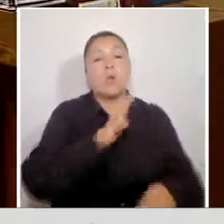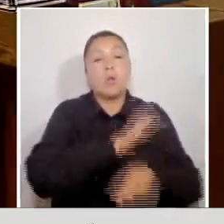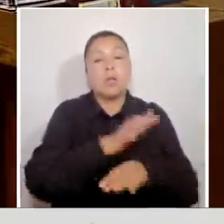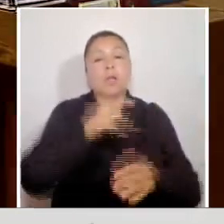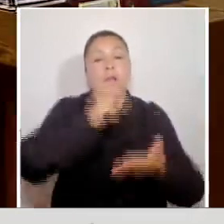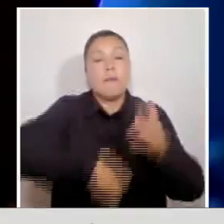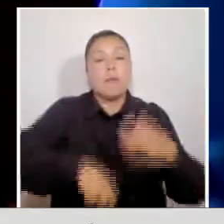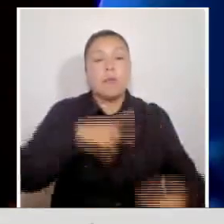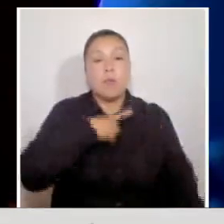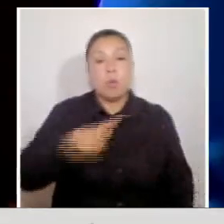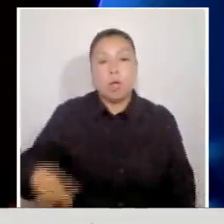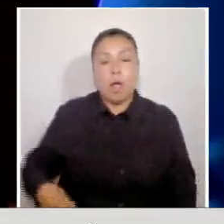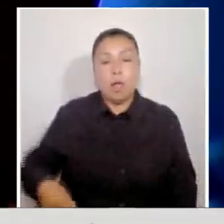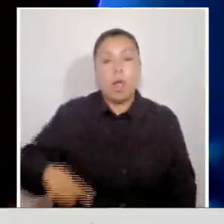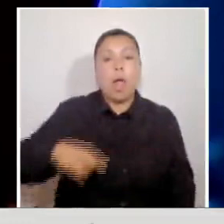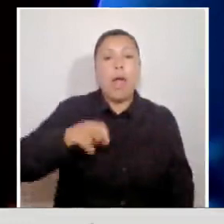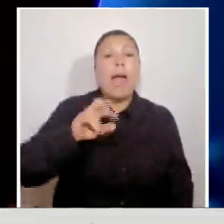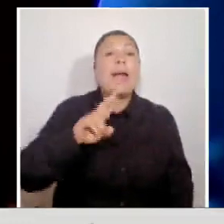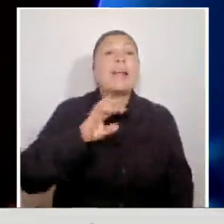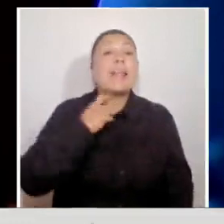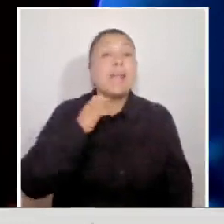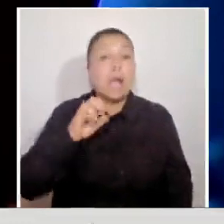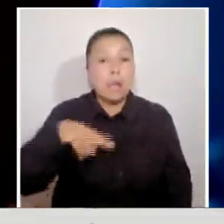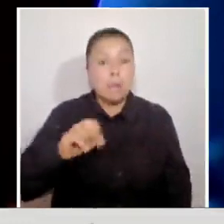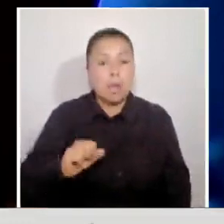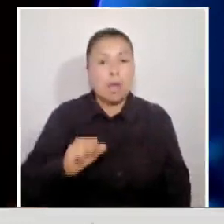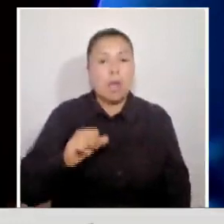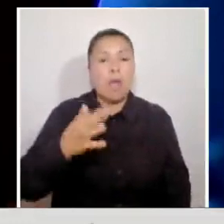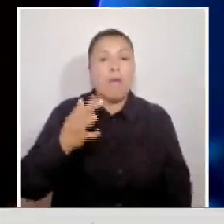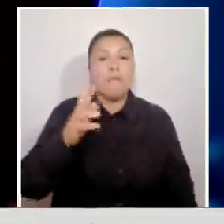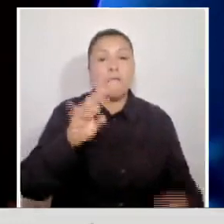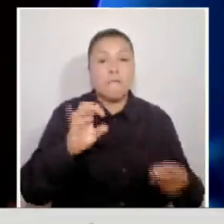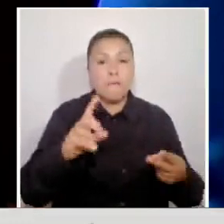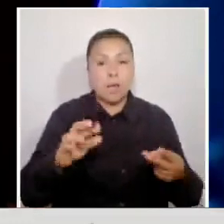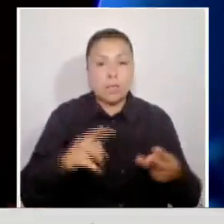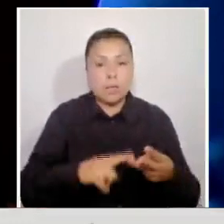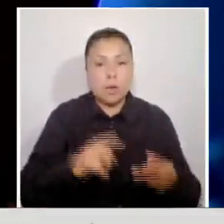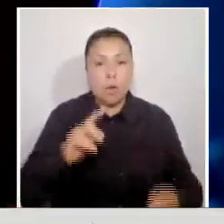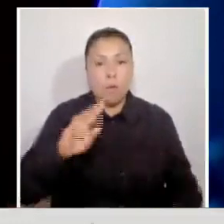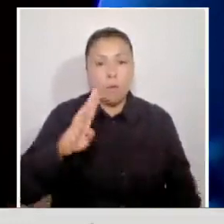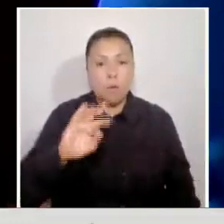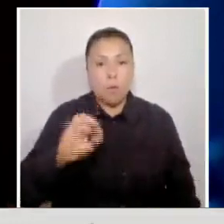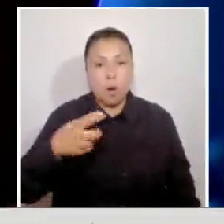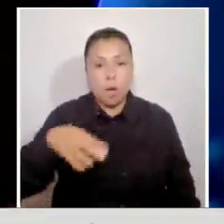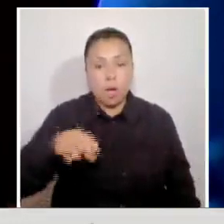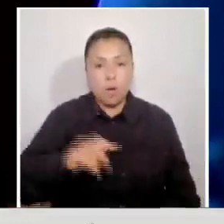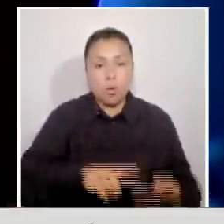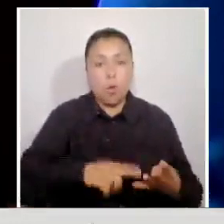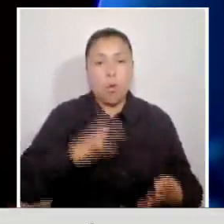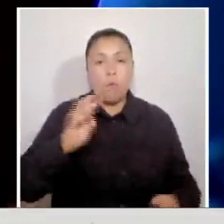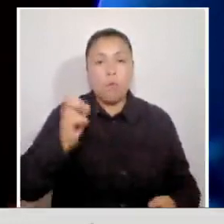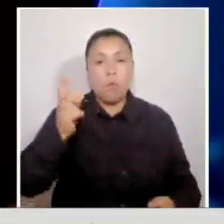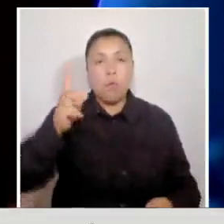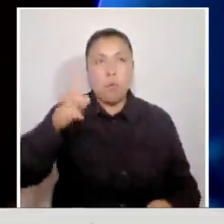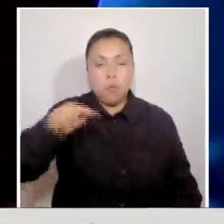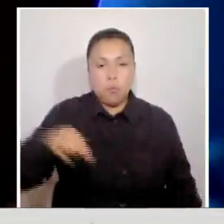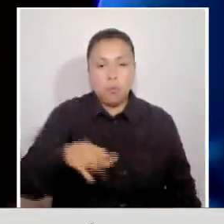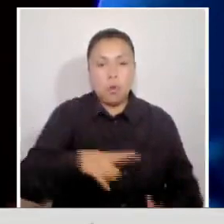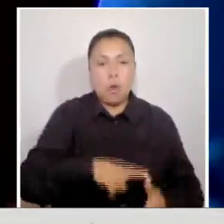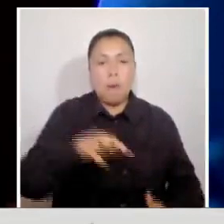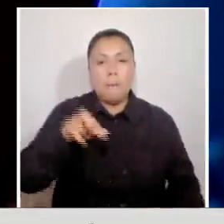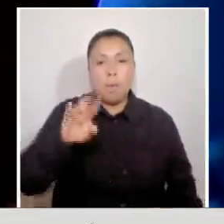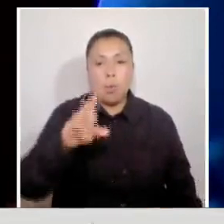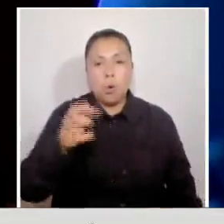y diputados Marcela Francis Mercedes vnes Francisco vulgar Clara